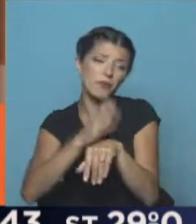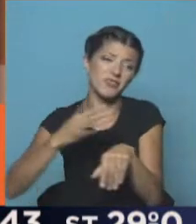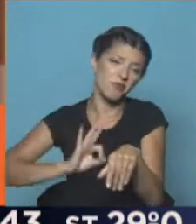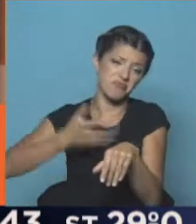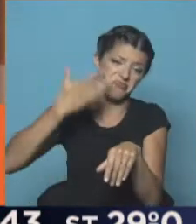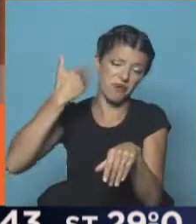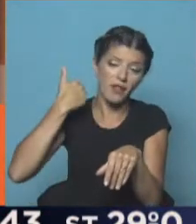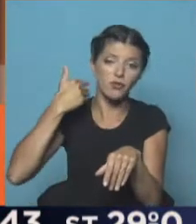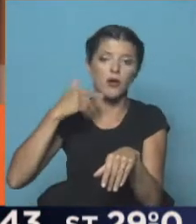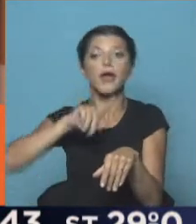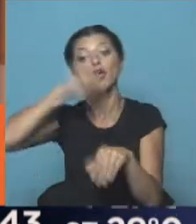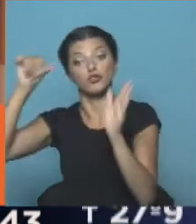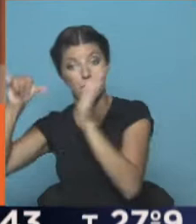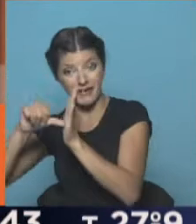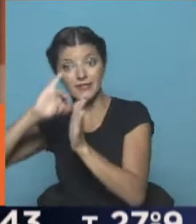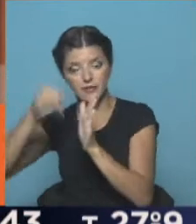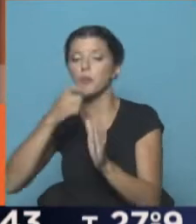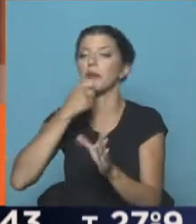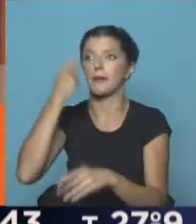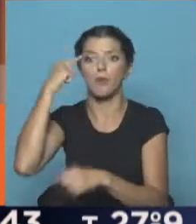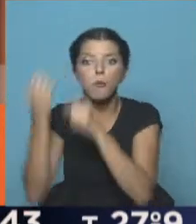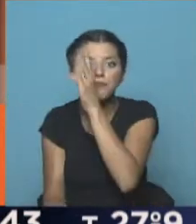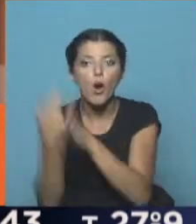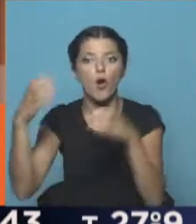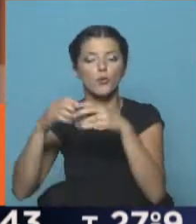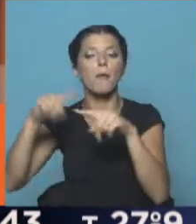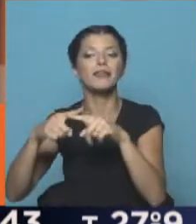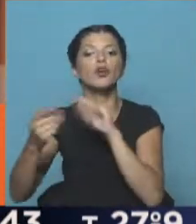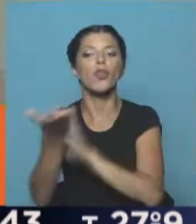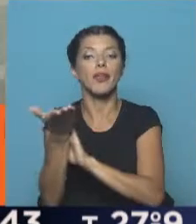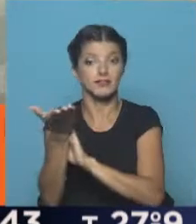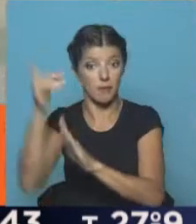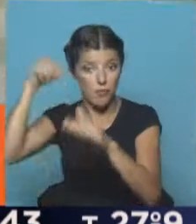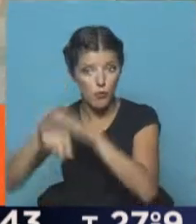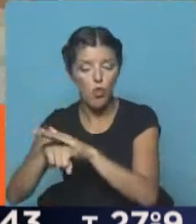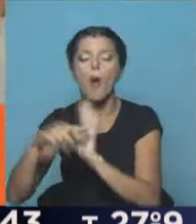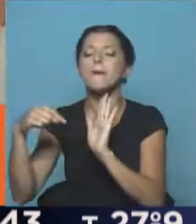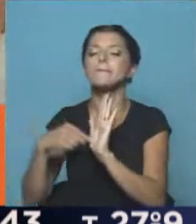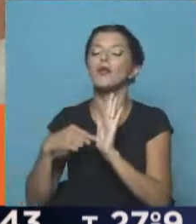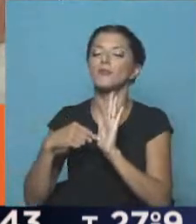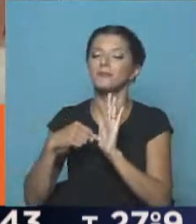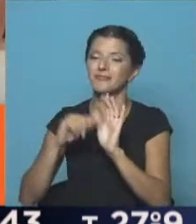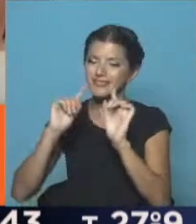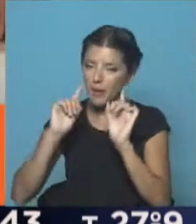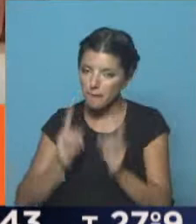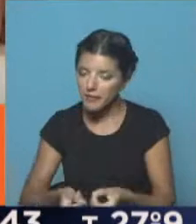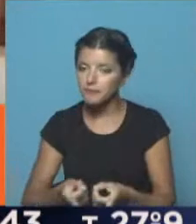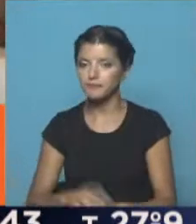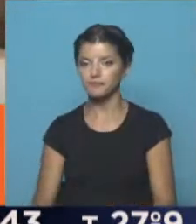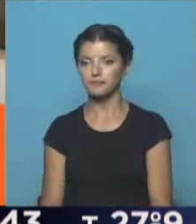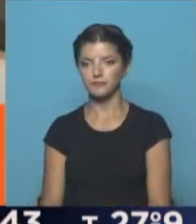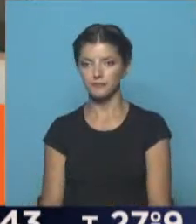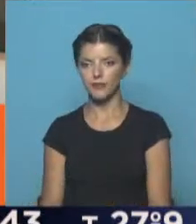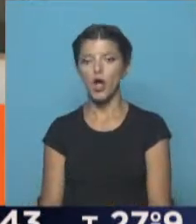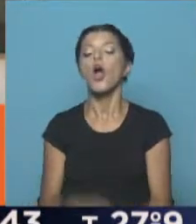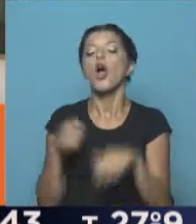posibilidad de este surgimiento de la ultraderecha y demás en otros casos también hay un movimiento que empuja no la corrupción mata